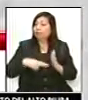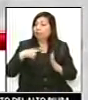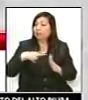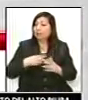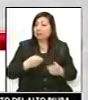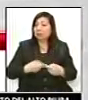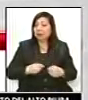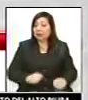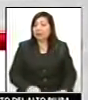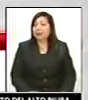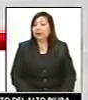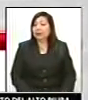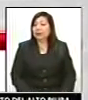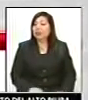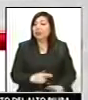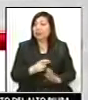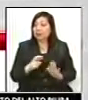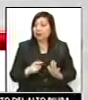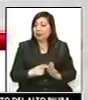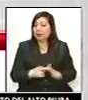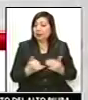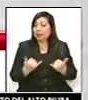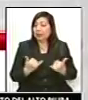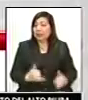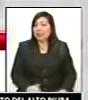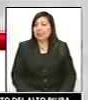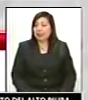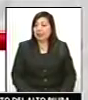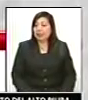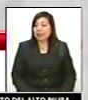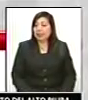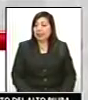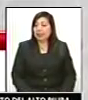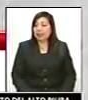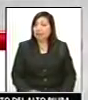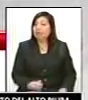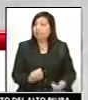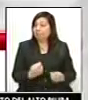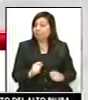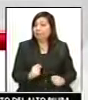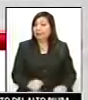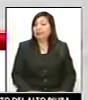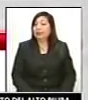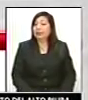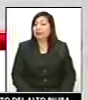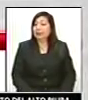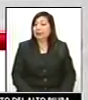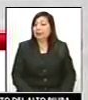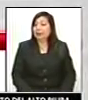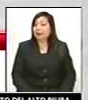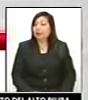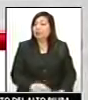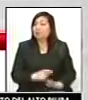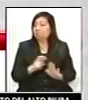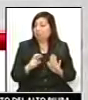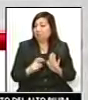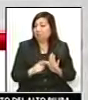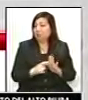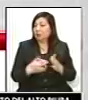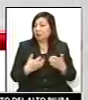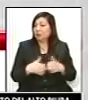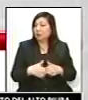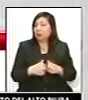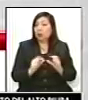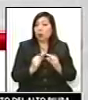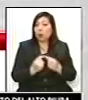de prefactibilidad del proyecto. Es en este marco que se vende el proyecto a empresas